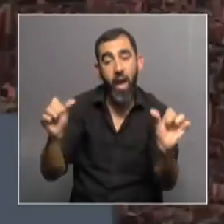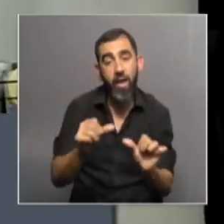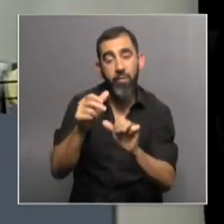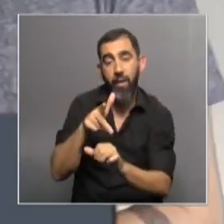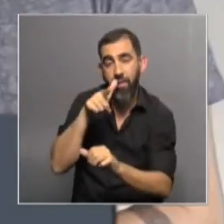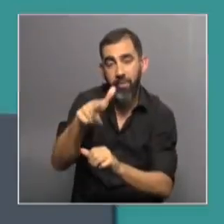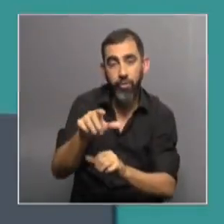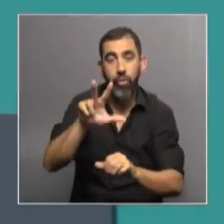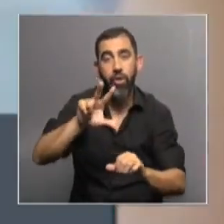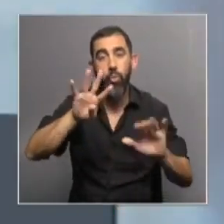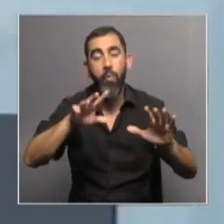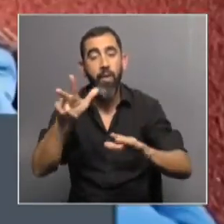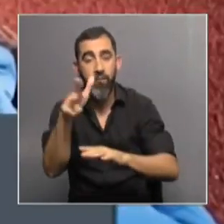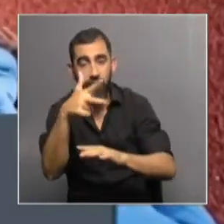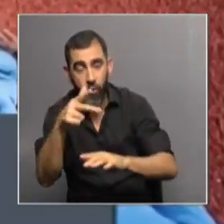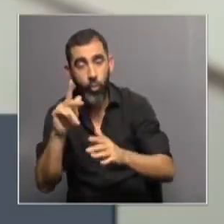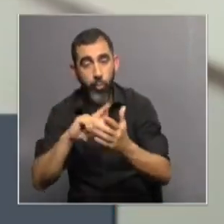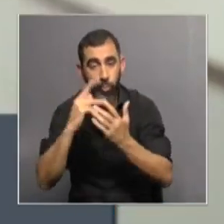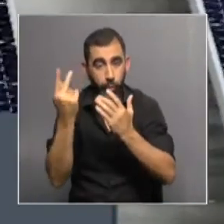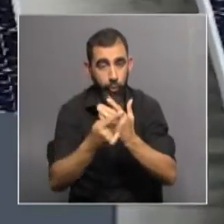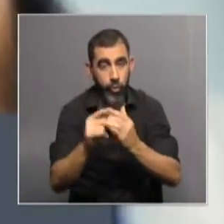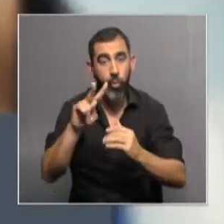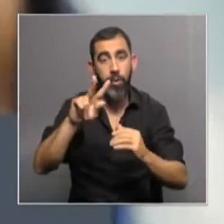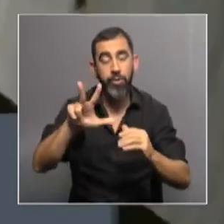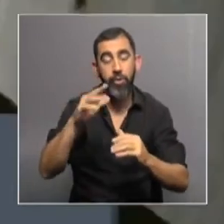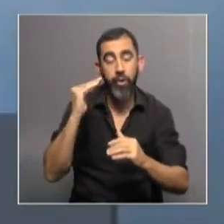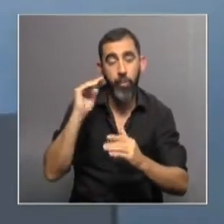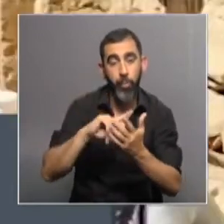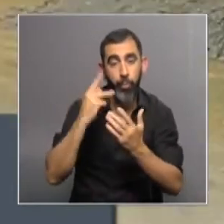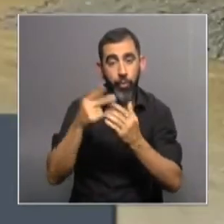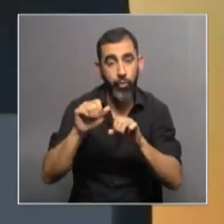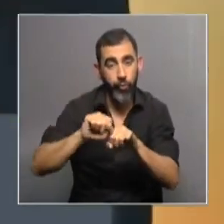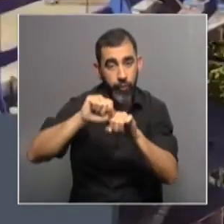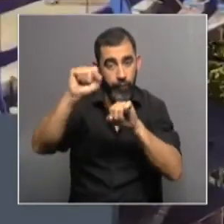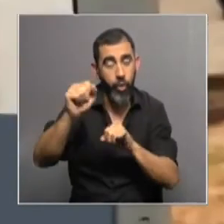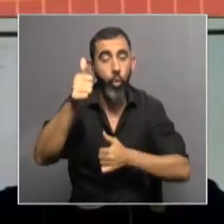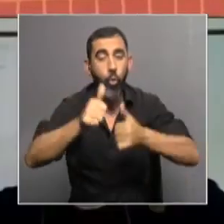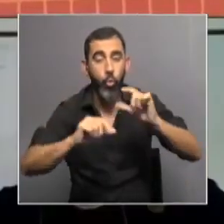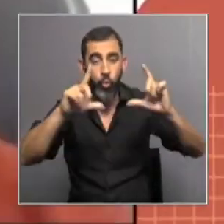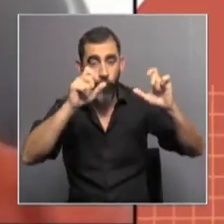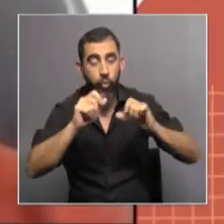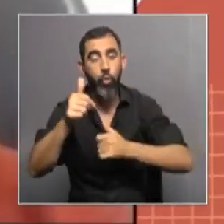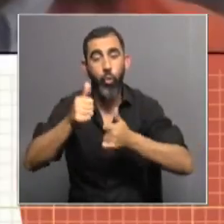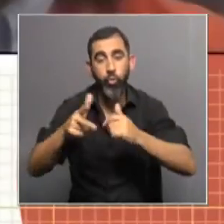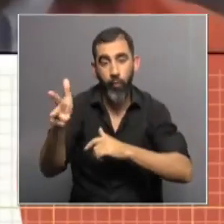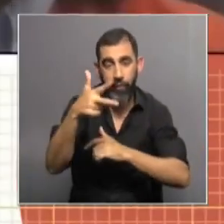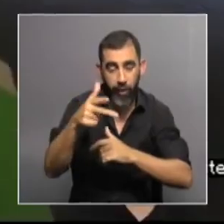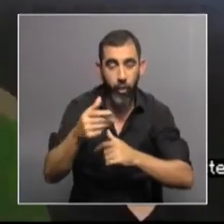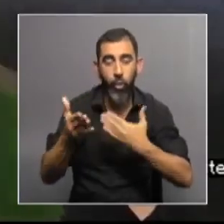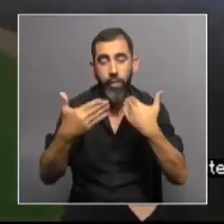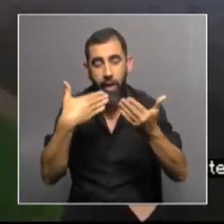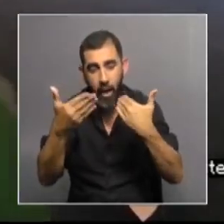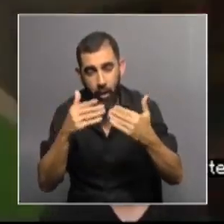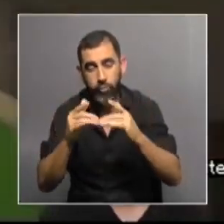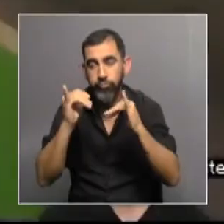39 videos de proyectos de docentes 23 videos de proyectos de fin de grado concursos de fotografía concursos de video charlas recorridas